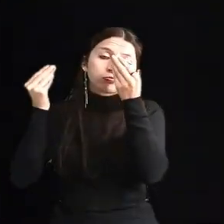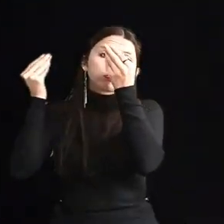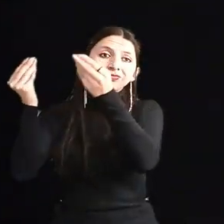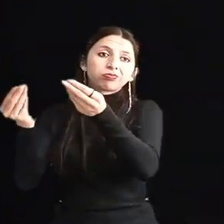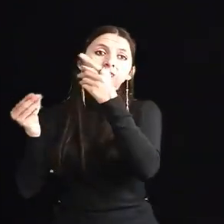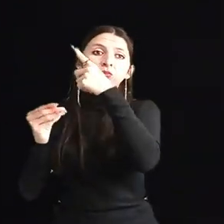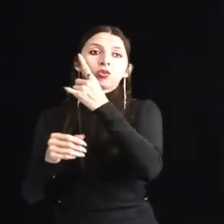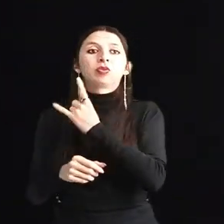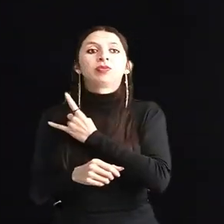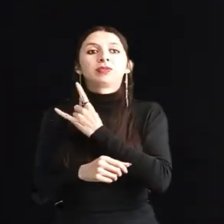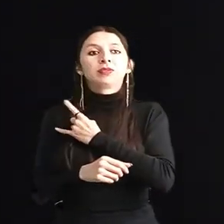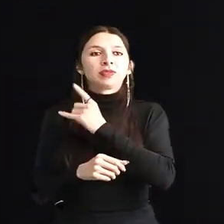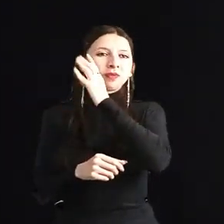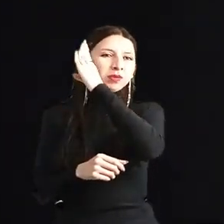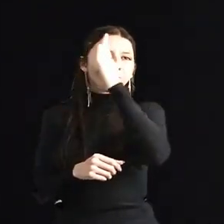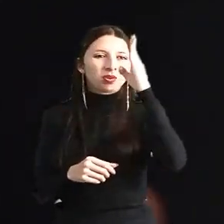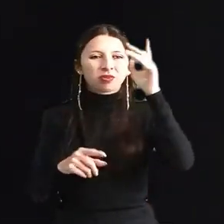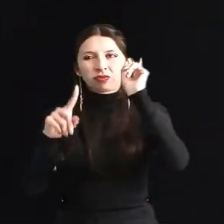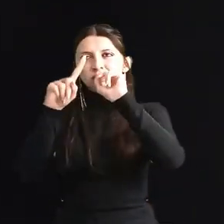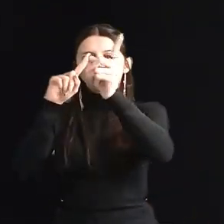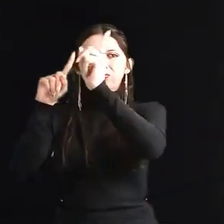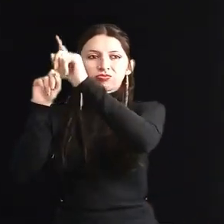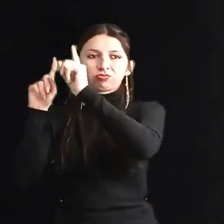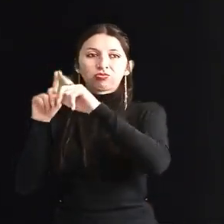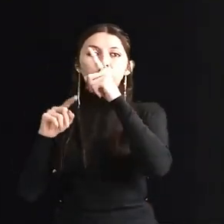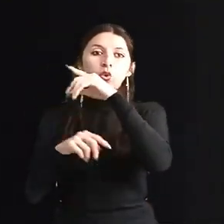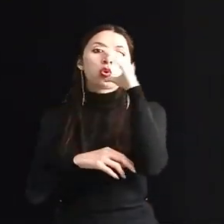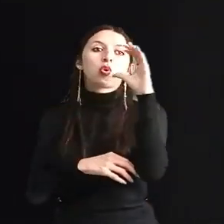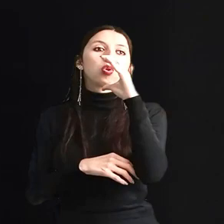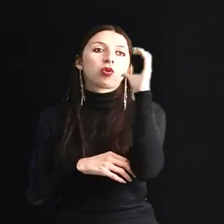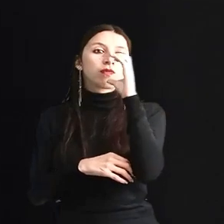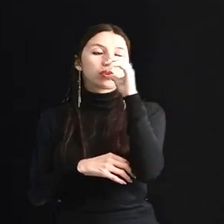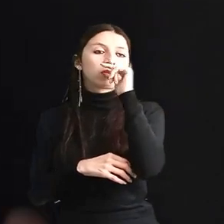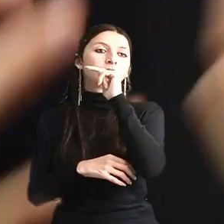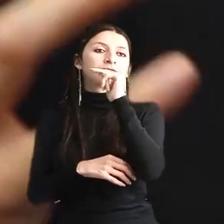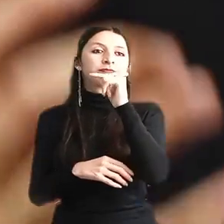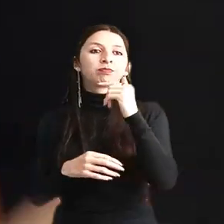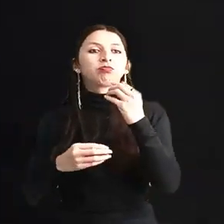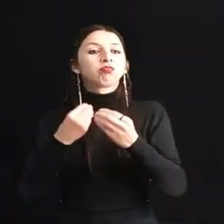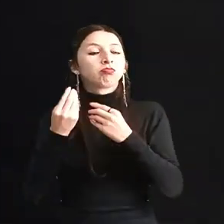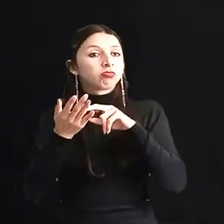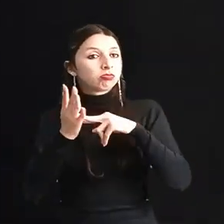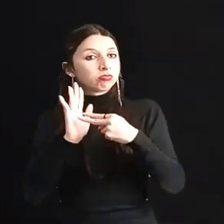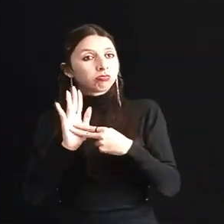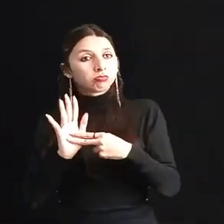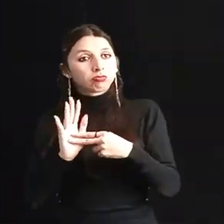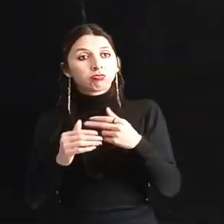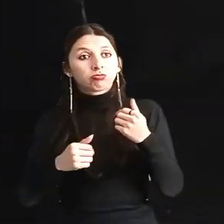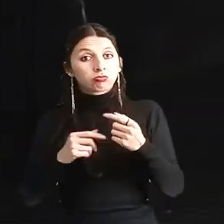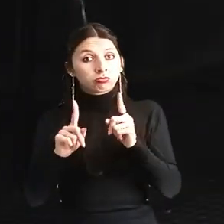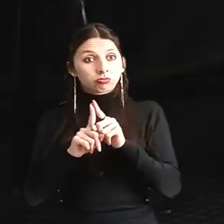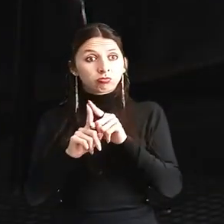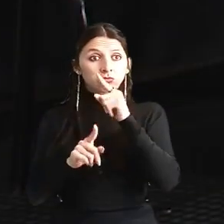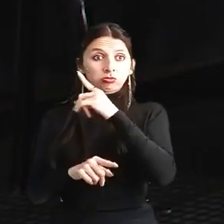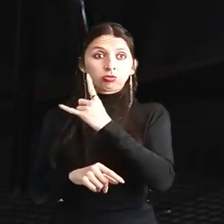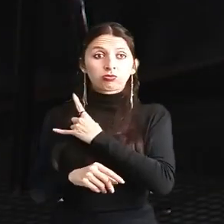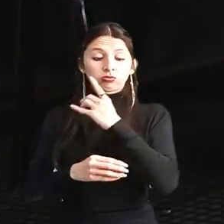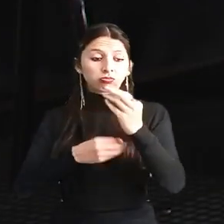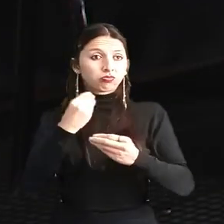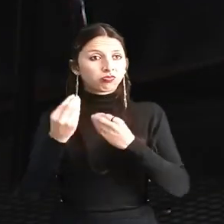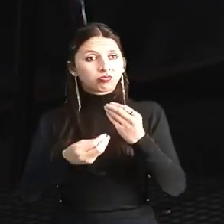hemeroteca que que mantenían y creo que es una excelente manera de presentar que estamos haciendo